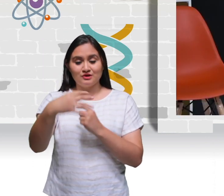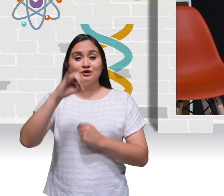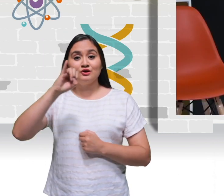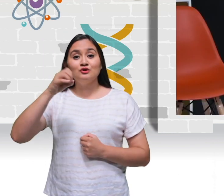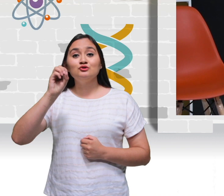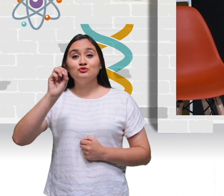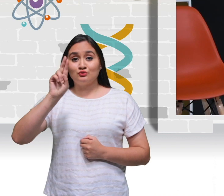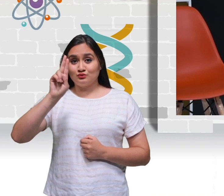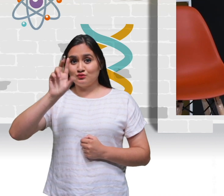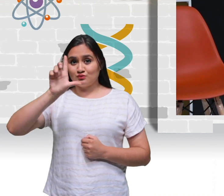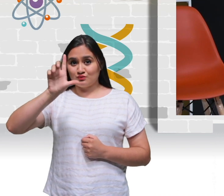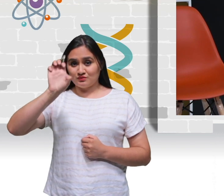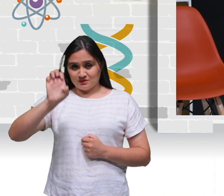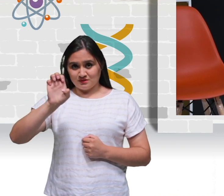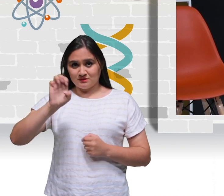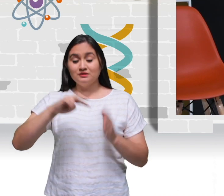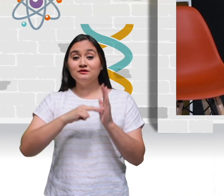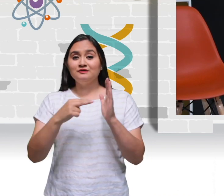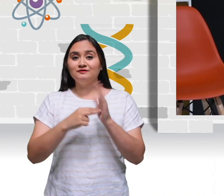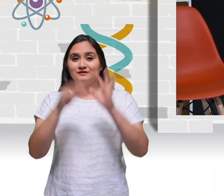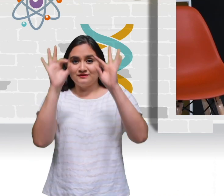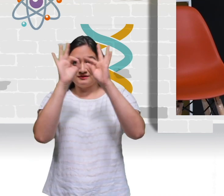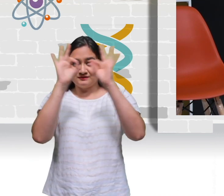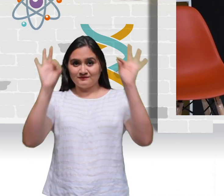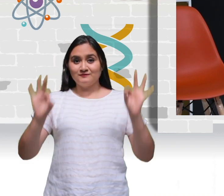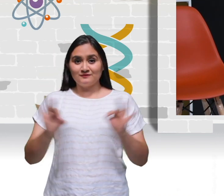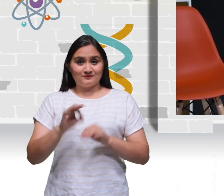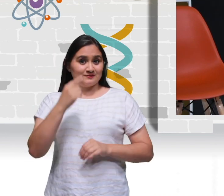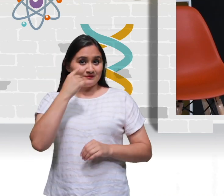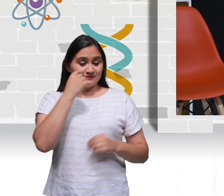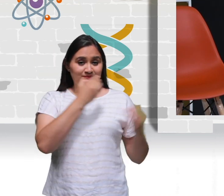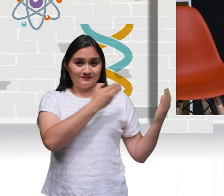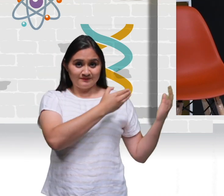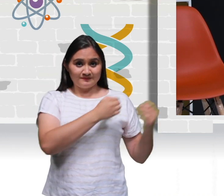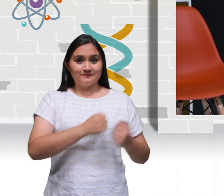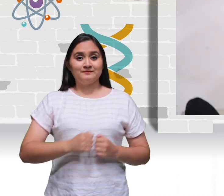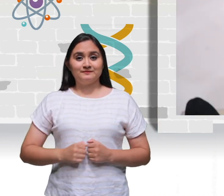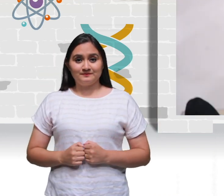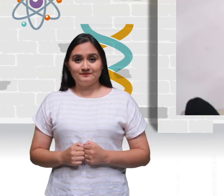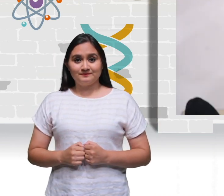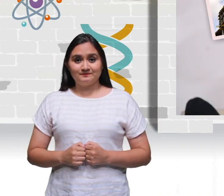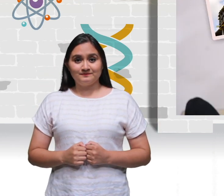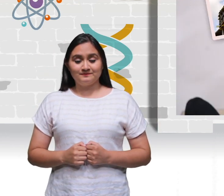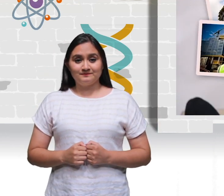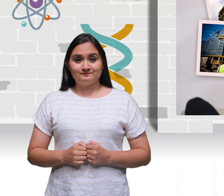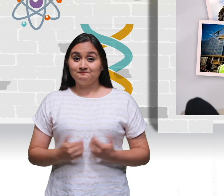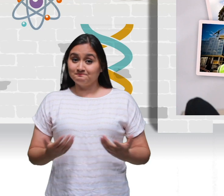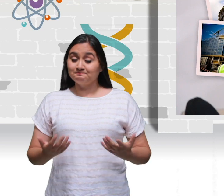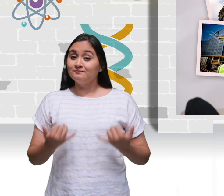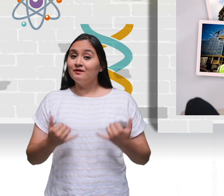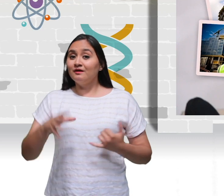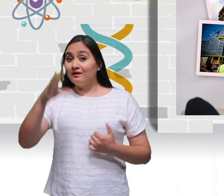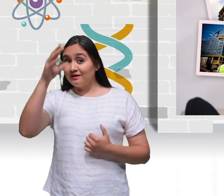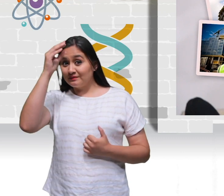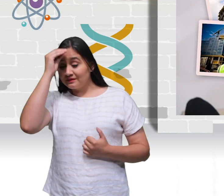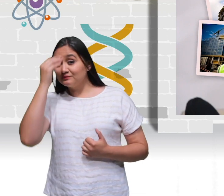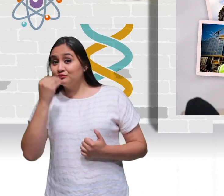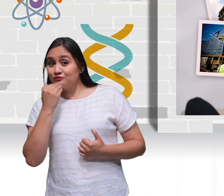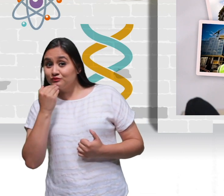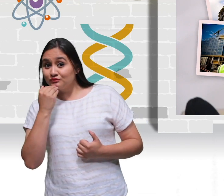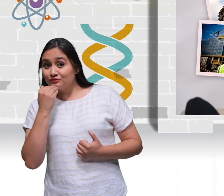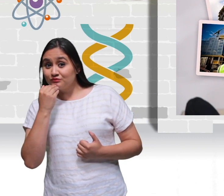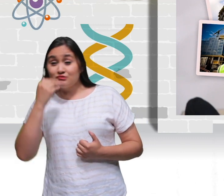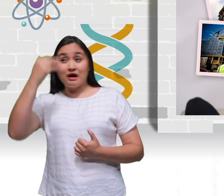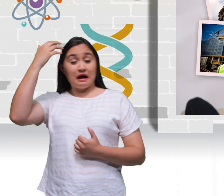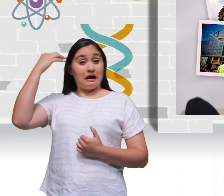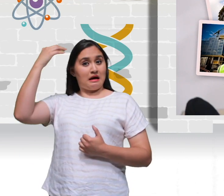que viene del producto entre la unidad de fuerza newtons y la unidad de distancia metros. Así como hoy, en la antigüedad también